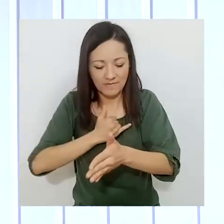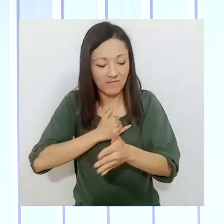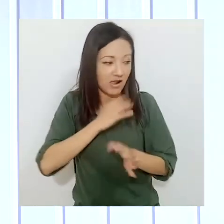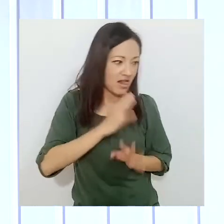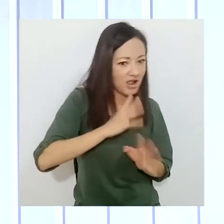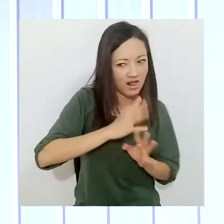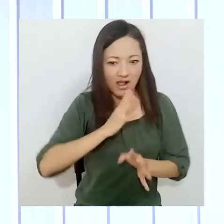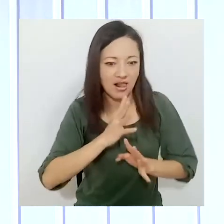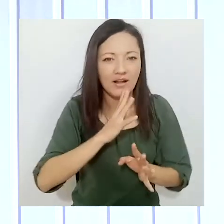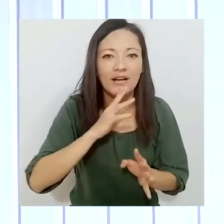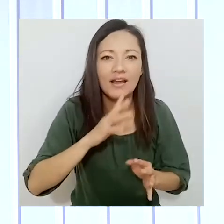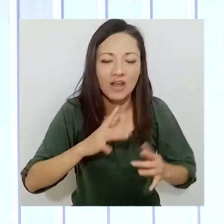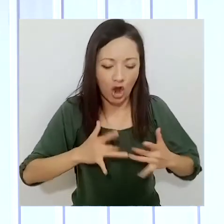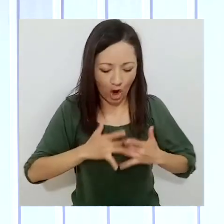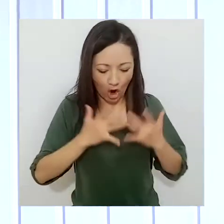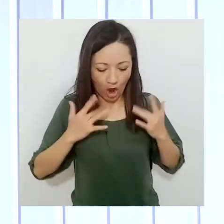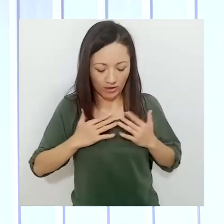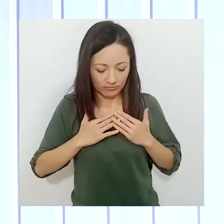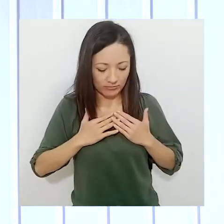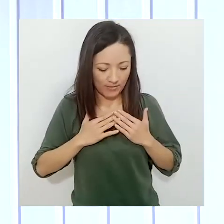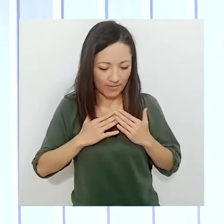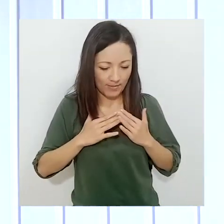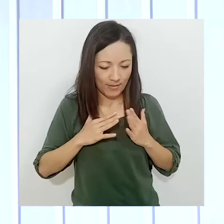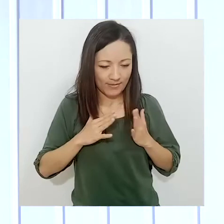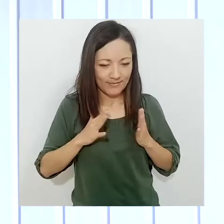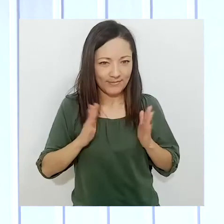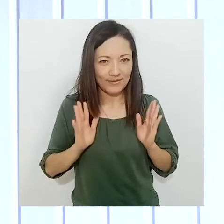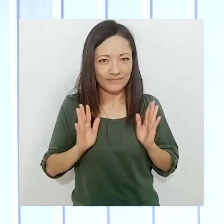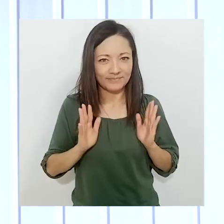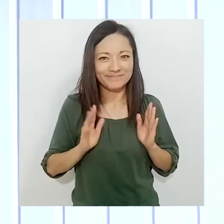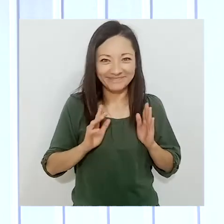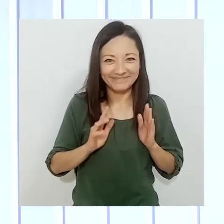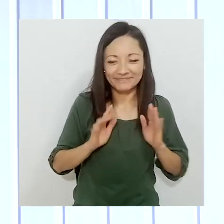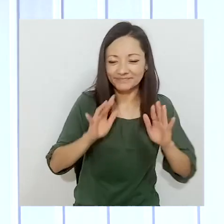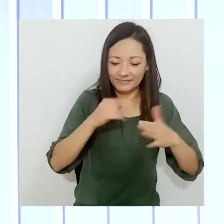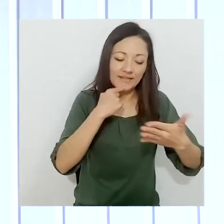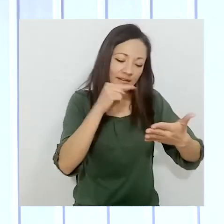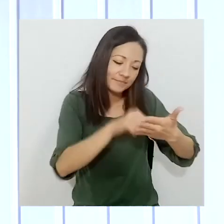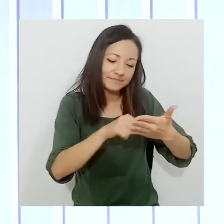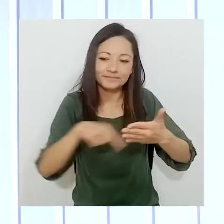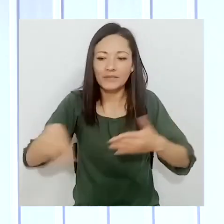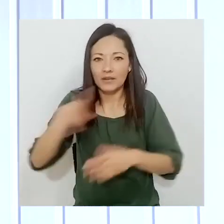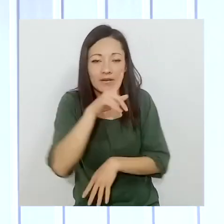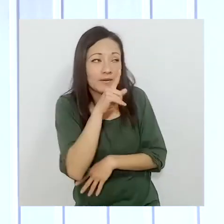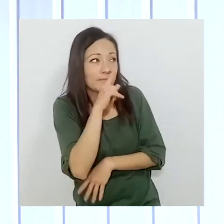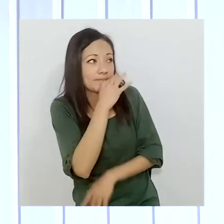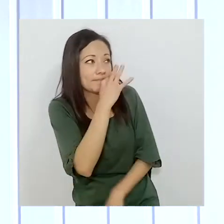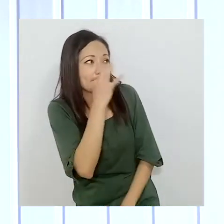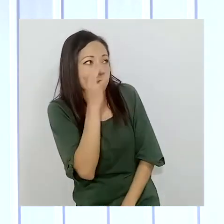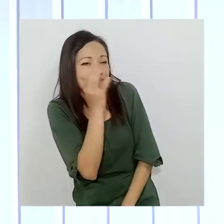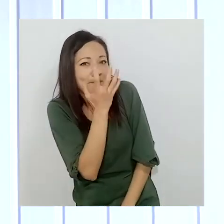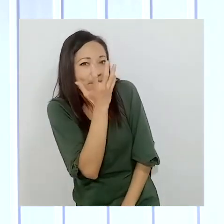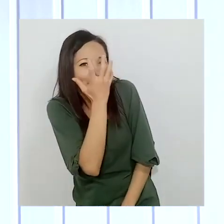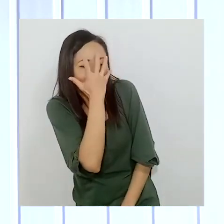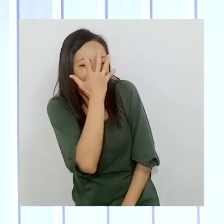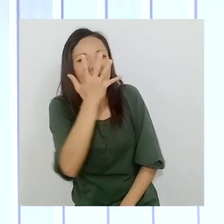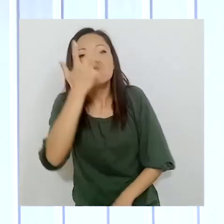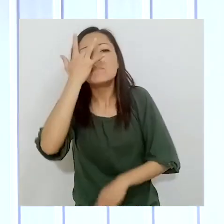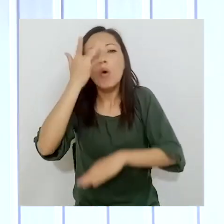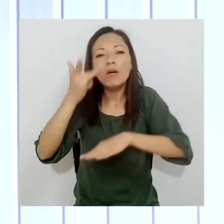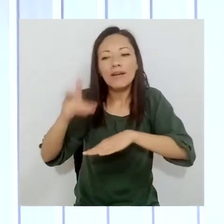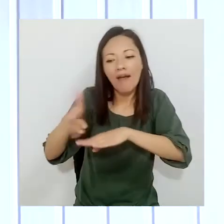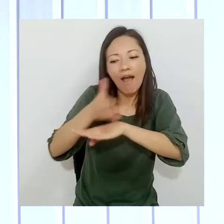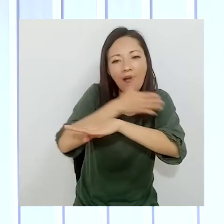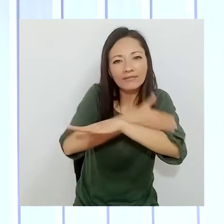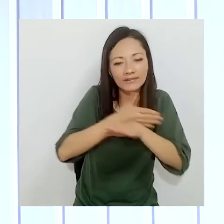bueno. Dice... Mas ellos callaron, les dio pena, porque en el camino estaban disputando entre sí